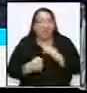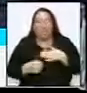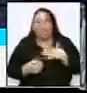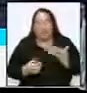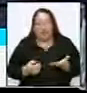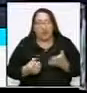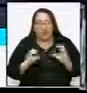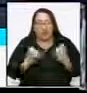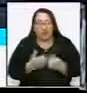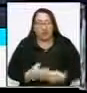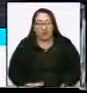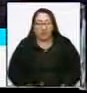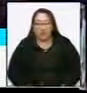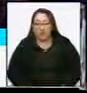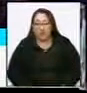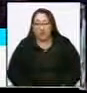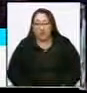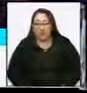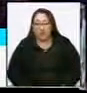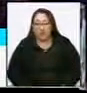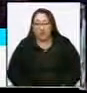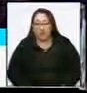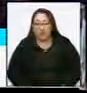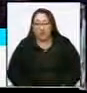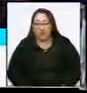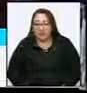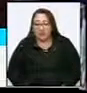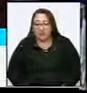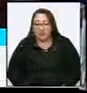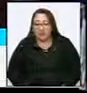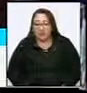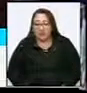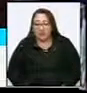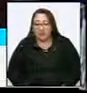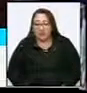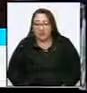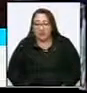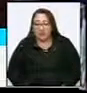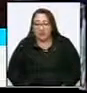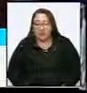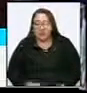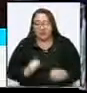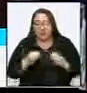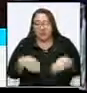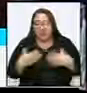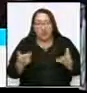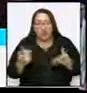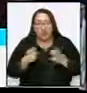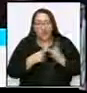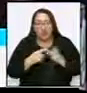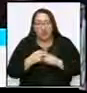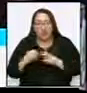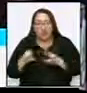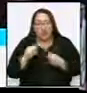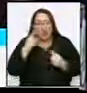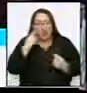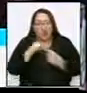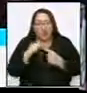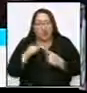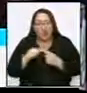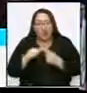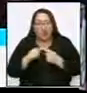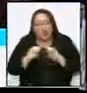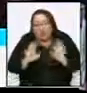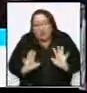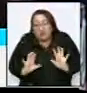corresponde. Que no le corresponde. Y sí podrá, en todo caso, hacer las observaciones